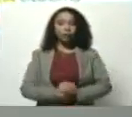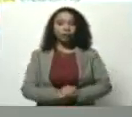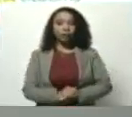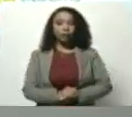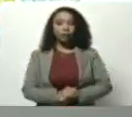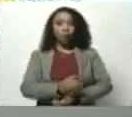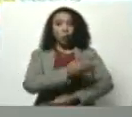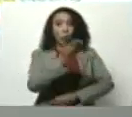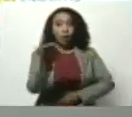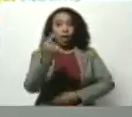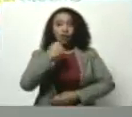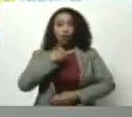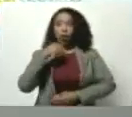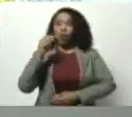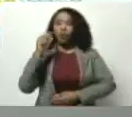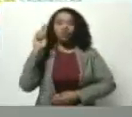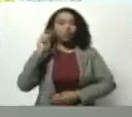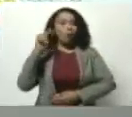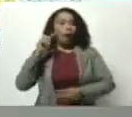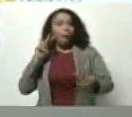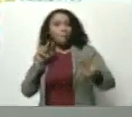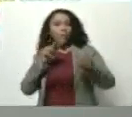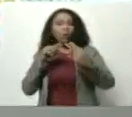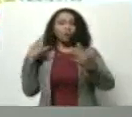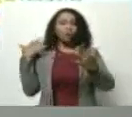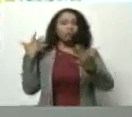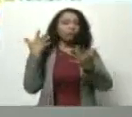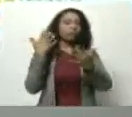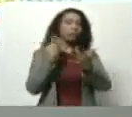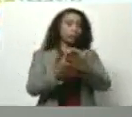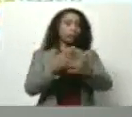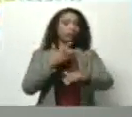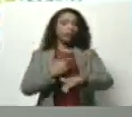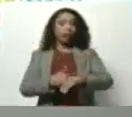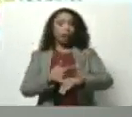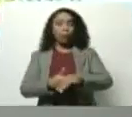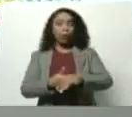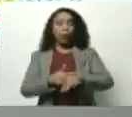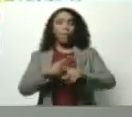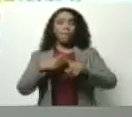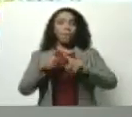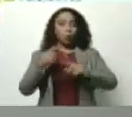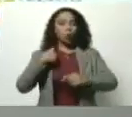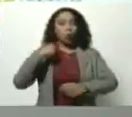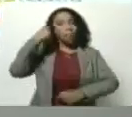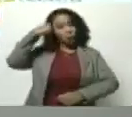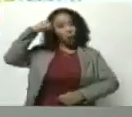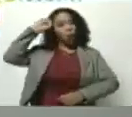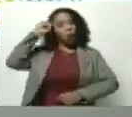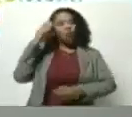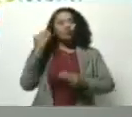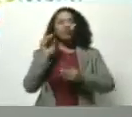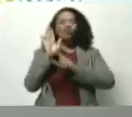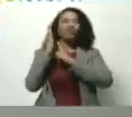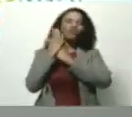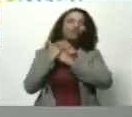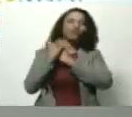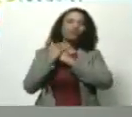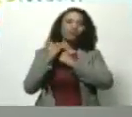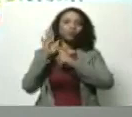ustedes y yo no nos habíamos visto durante mucho tiempo pero recuerdo con mucho cariño